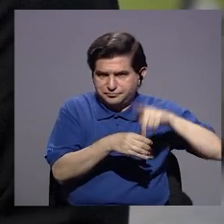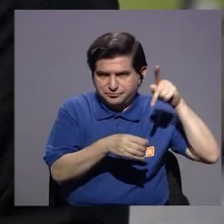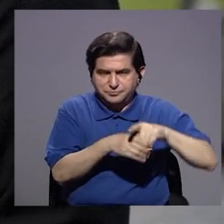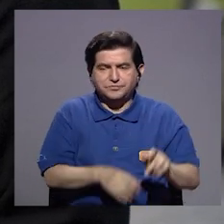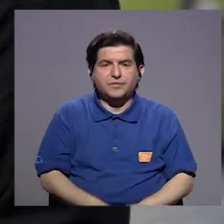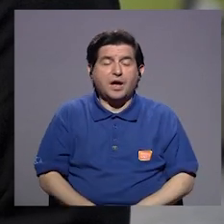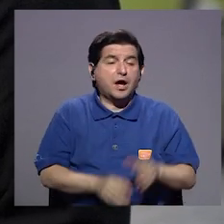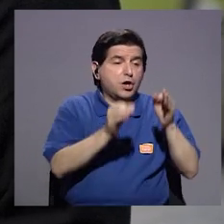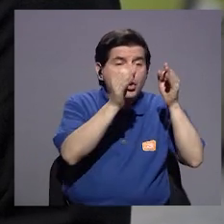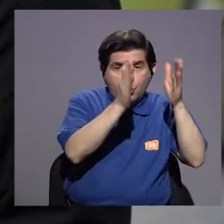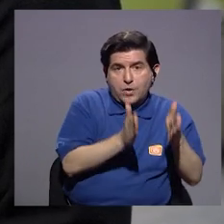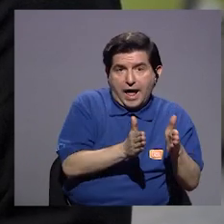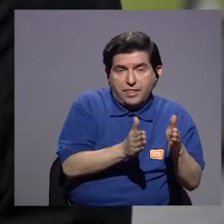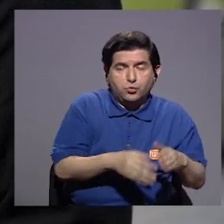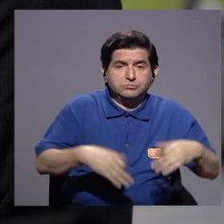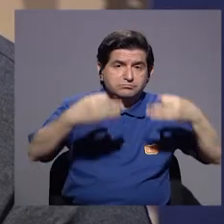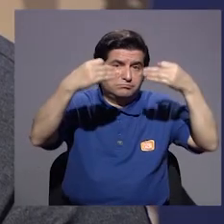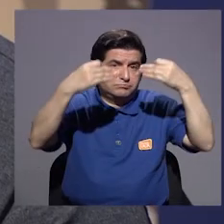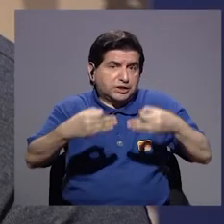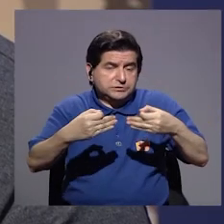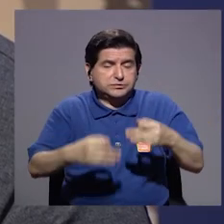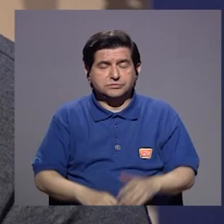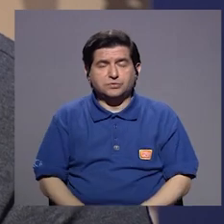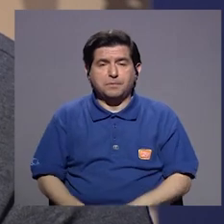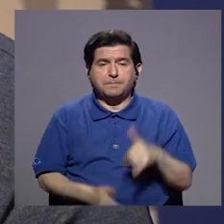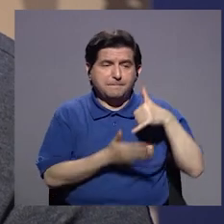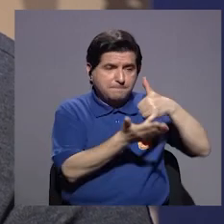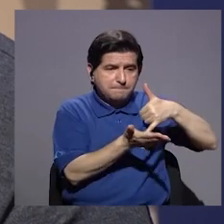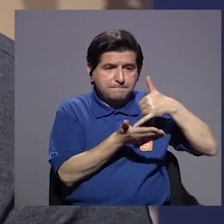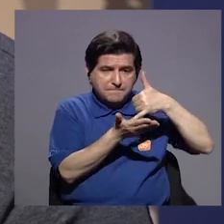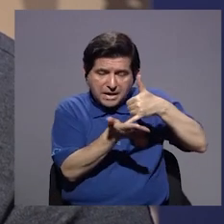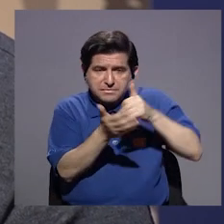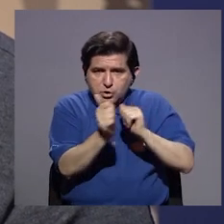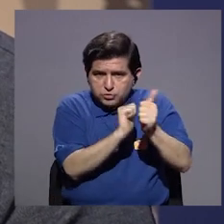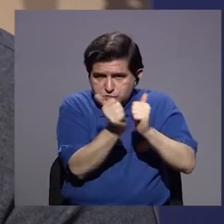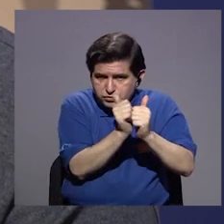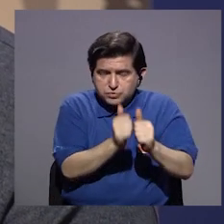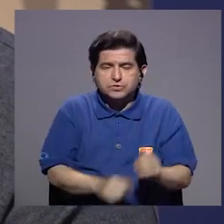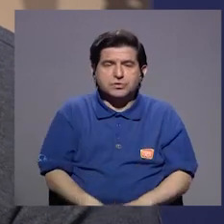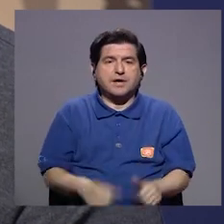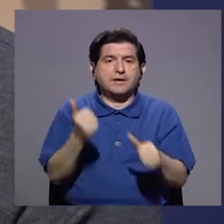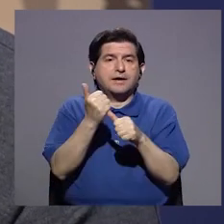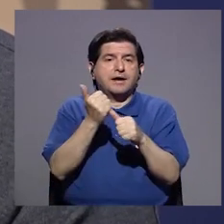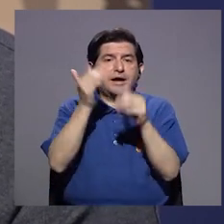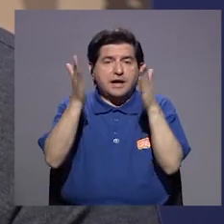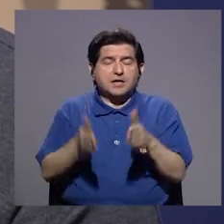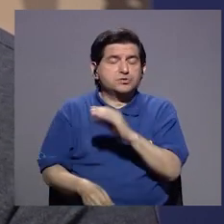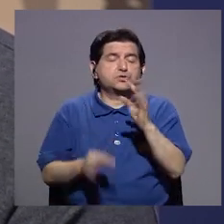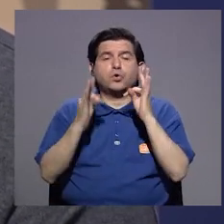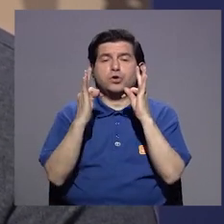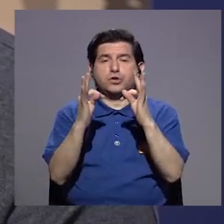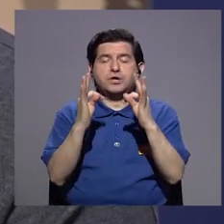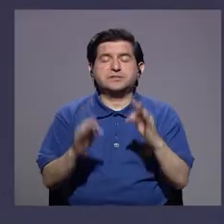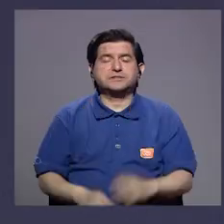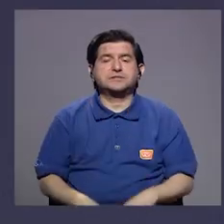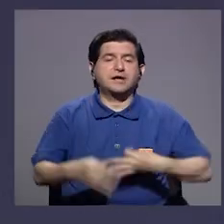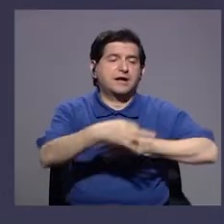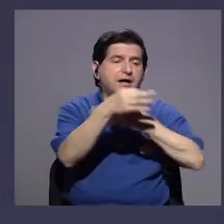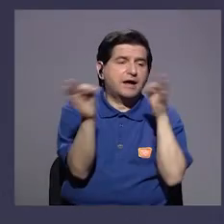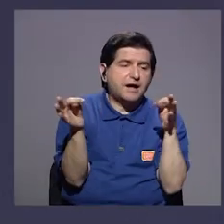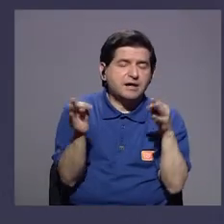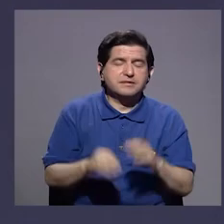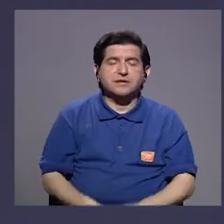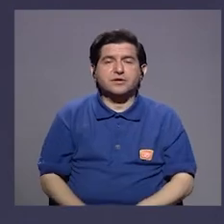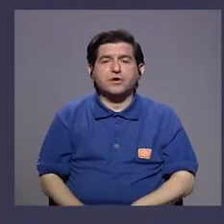festival. Están los jurados, que son los que deciden los premios de cada competencia. Hay asesores y tutores que vienen a talleres